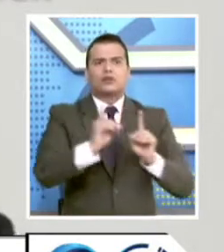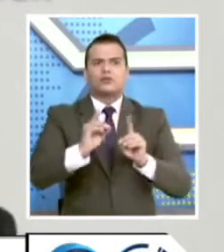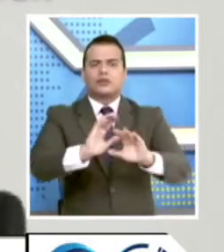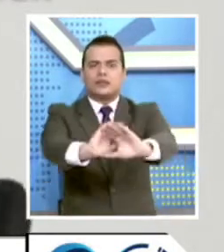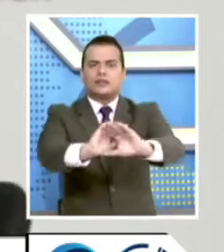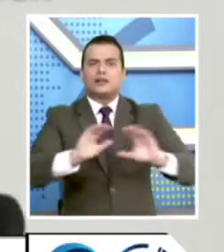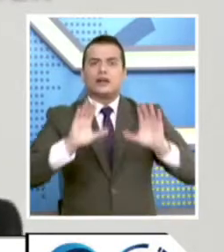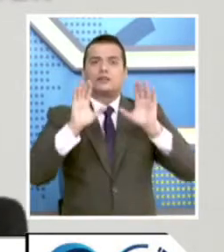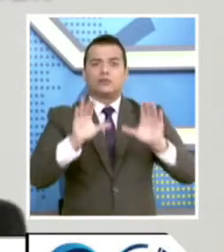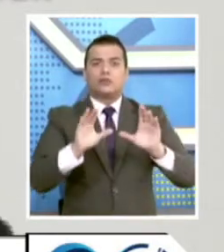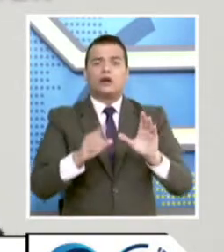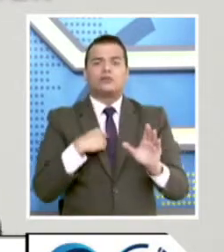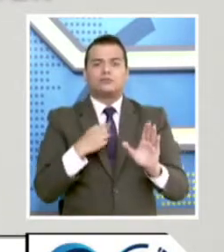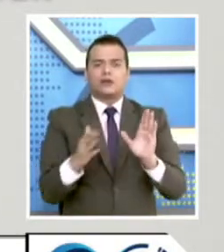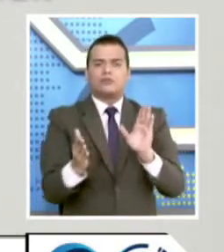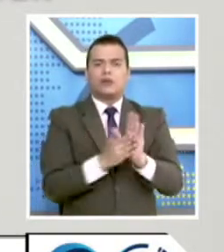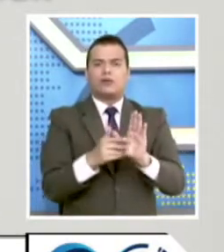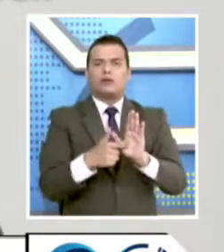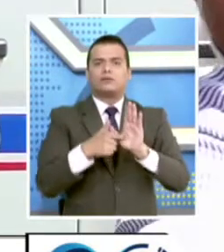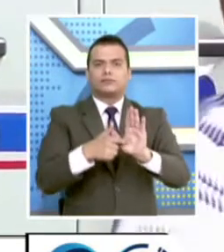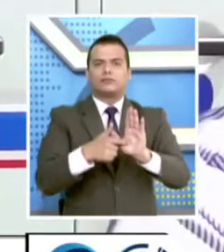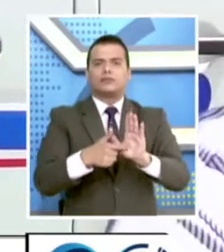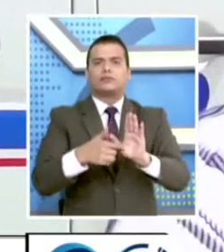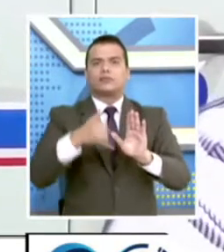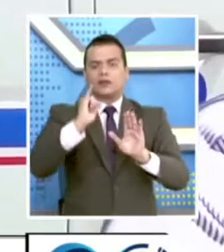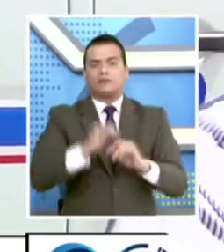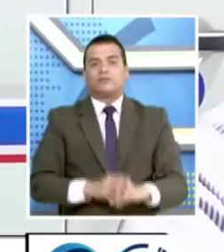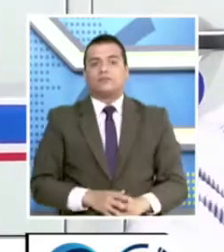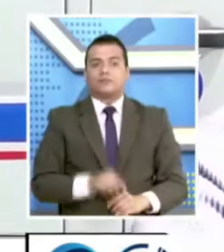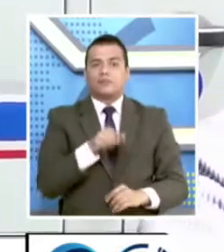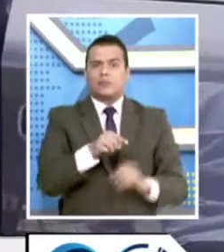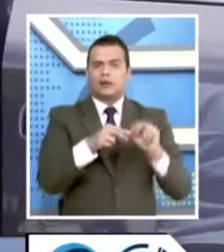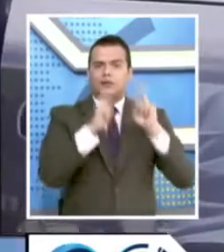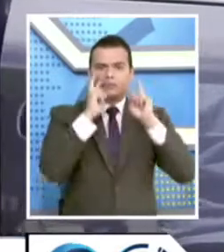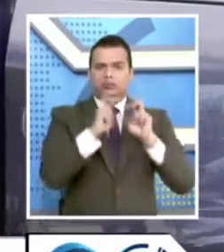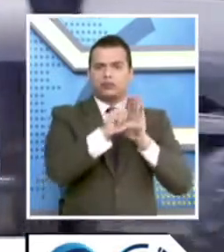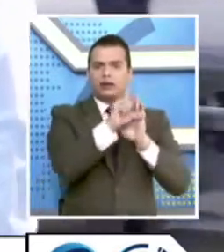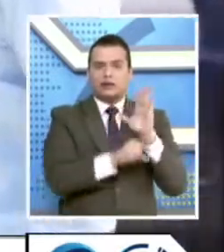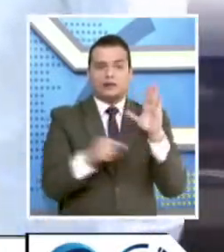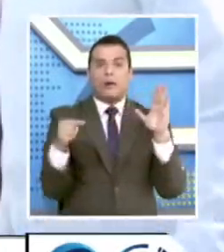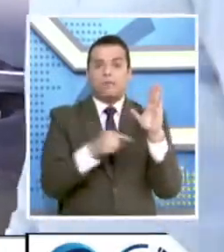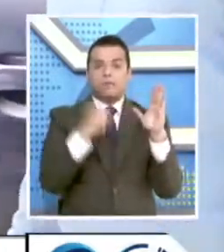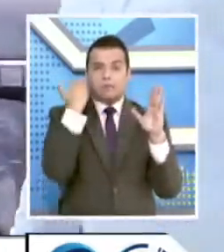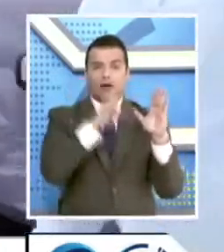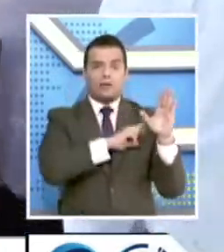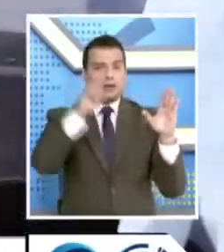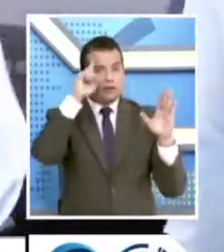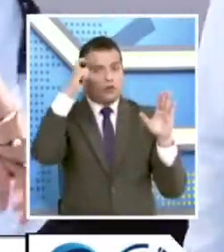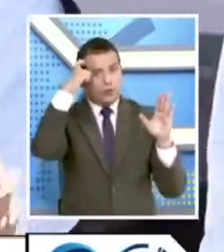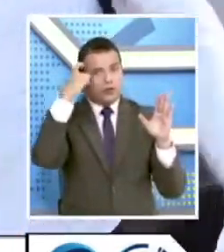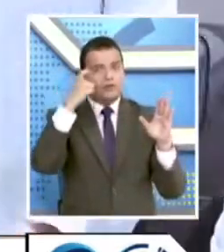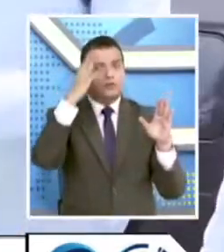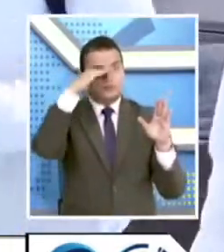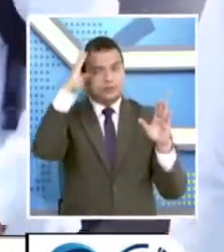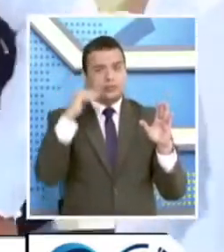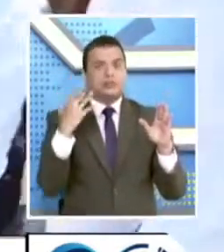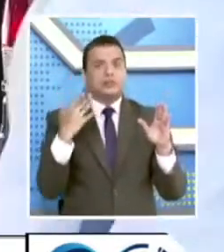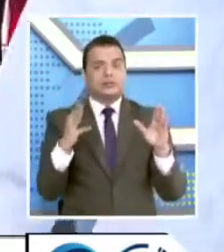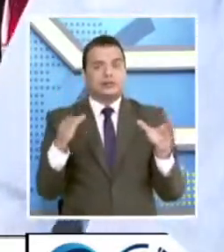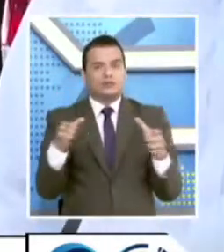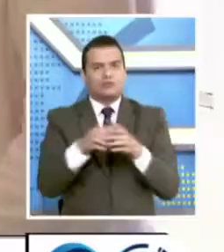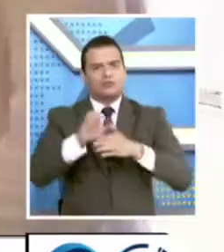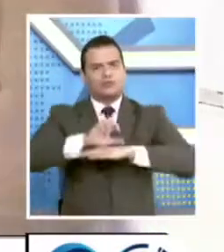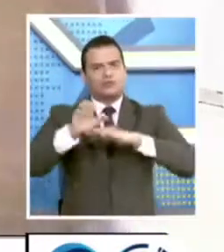se hacen con pruebas contundentes. En medio de las investigaciones se encuentra la gobernadora del Valle, Clara Luz Roldán. Los organismos de control